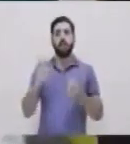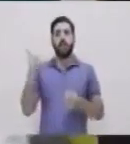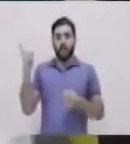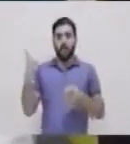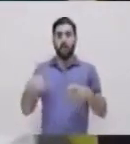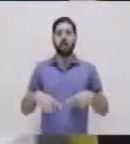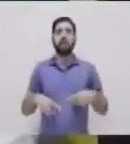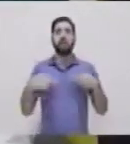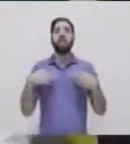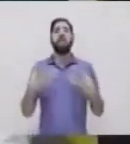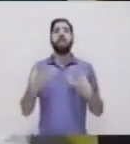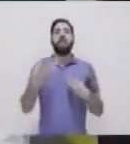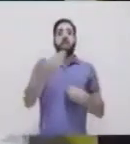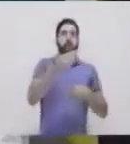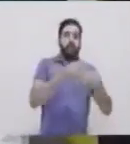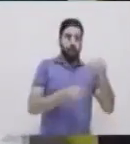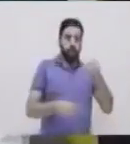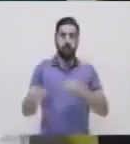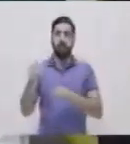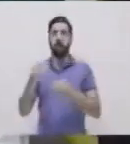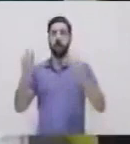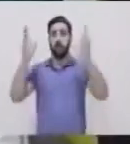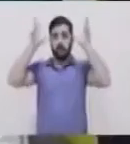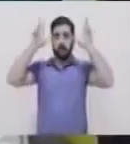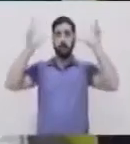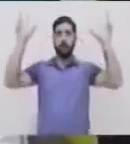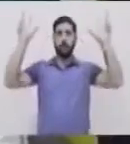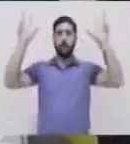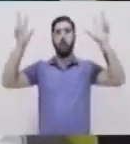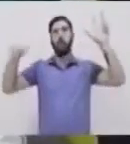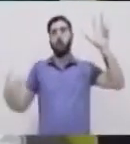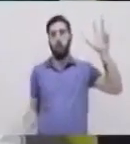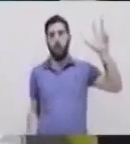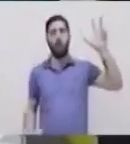una adaptación de que pierden sus astas